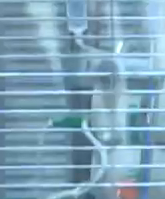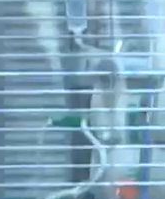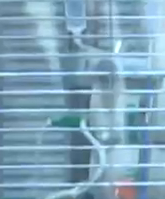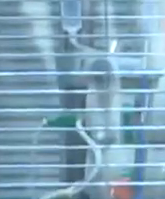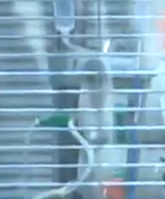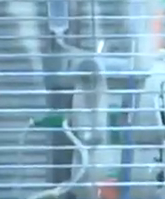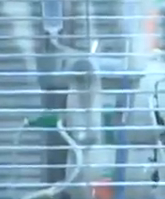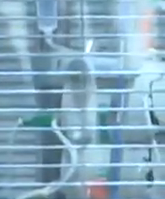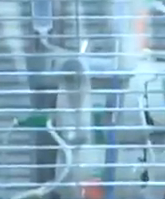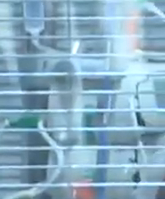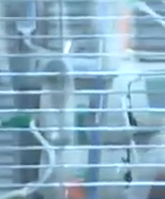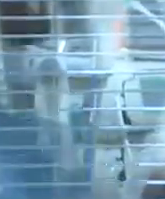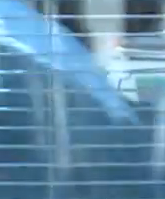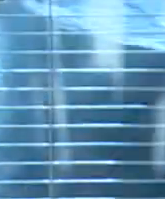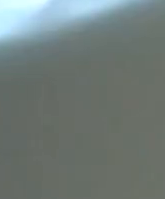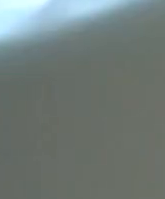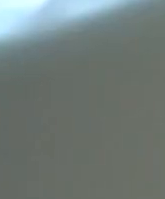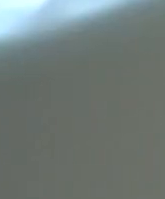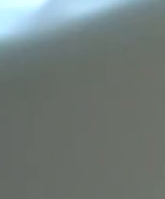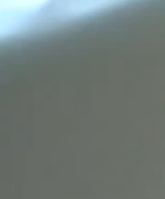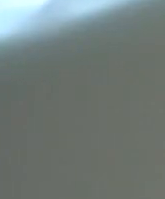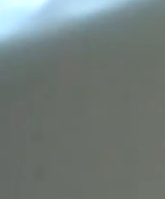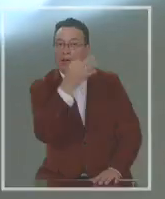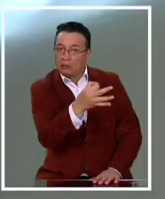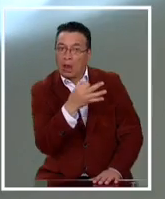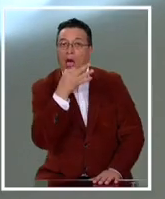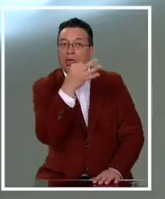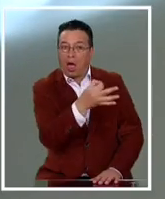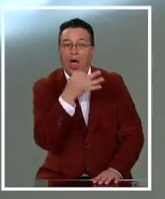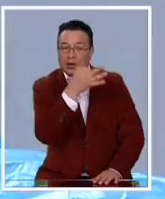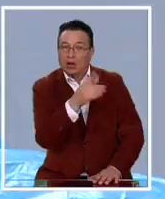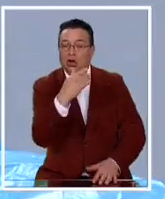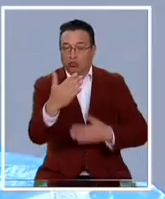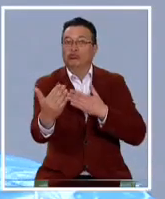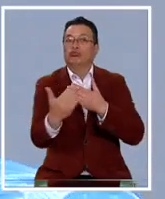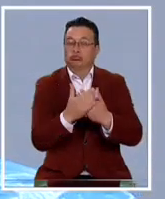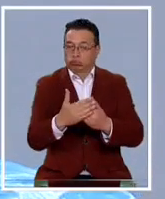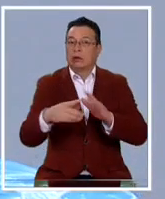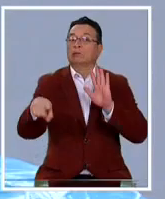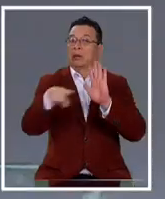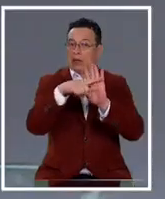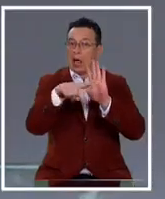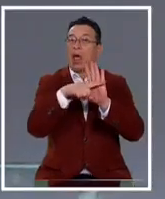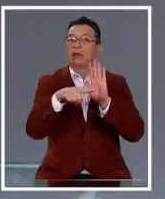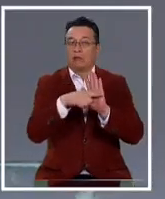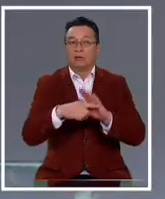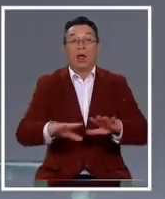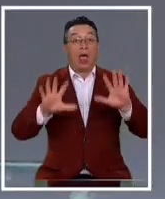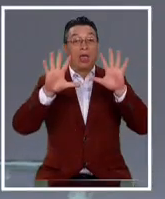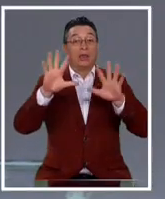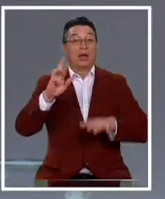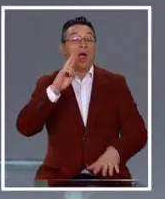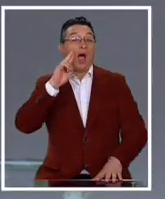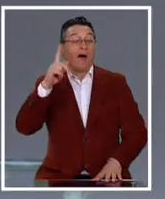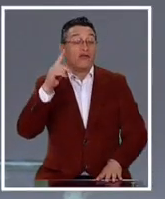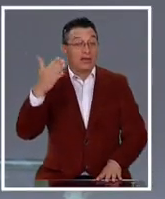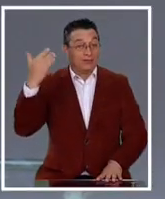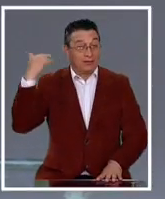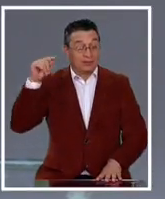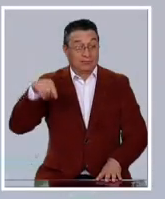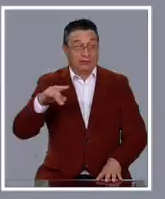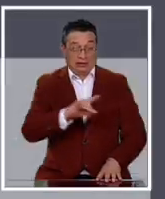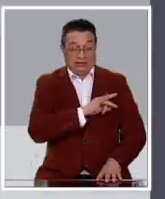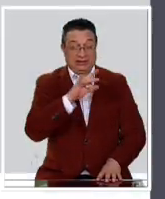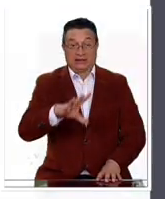números le dieron la razón a los expertos que pronosticaban un oscuro escenario. Desde el 10 de abril, que nuestro